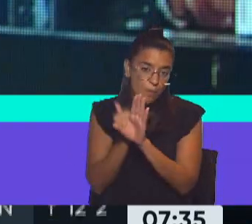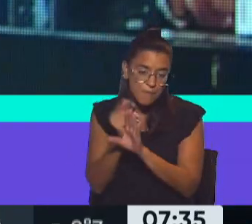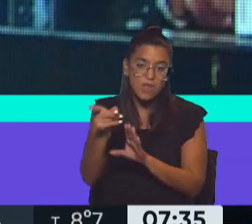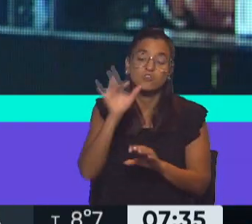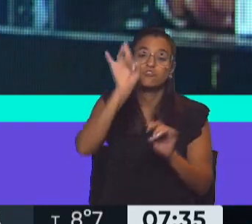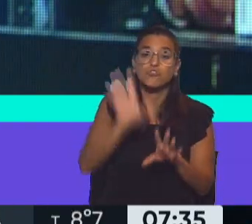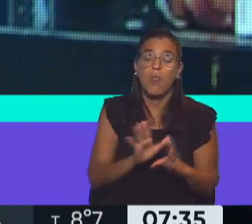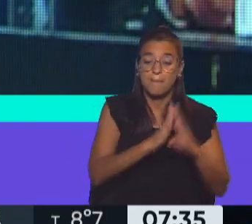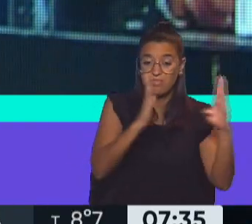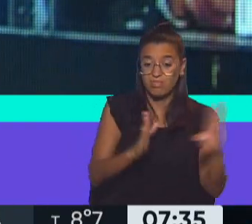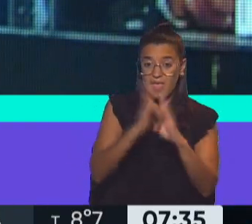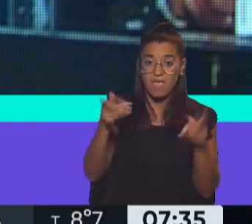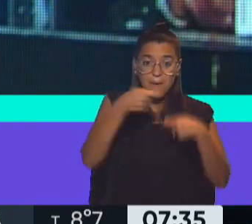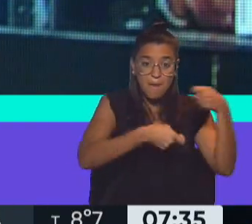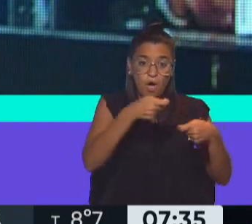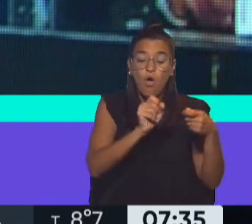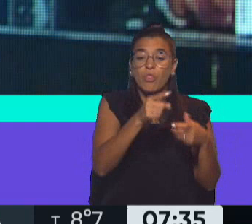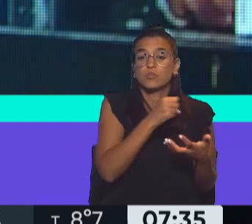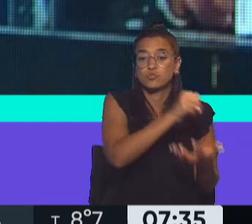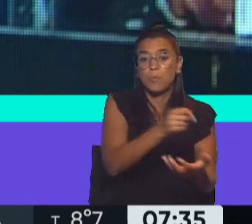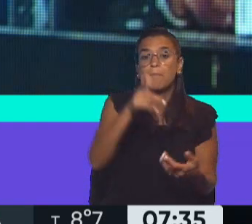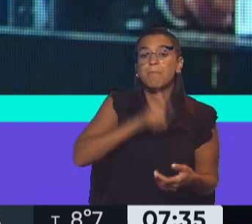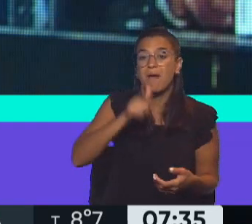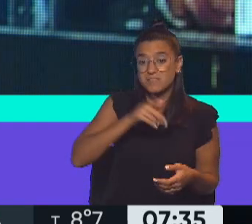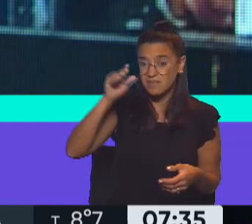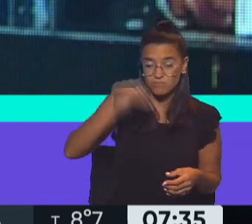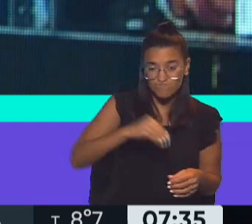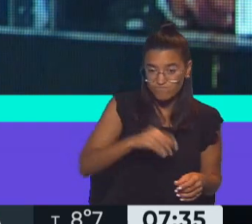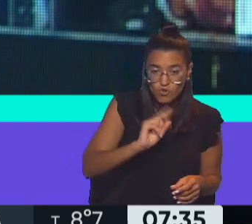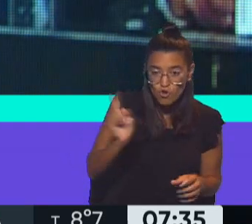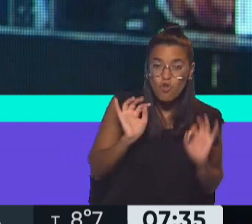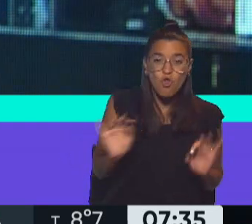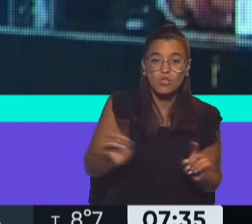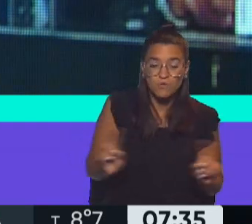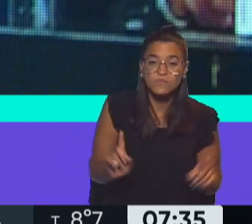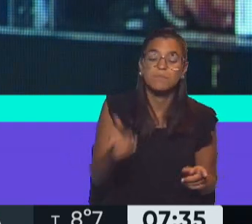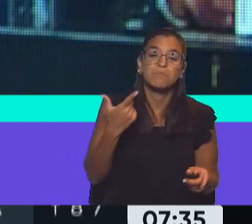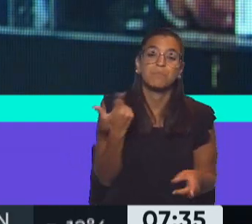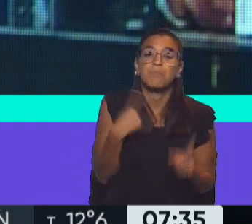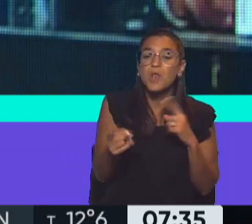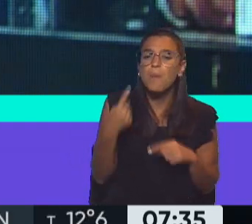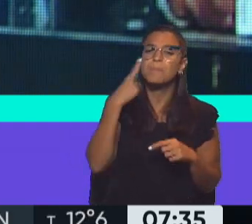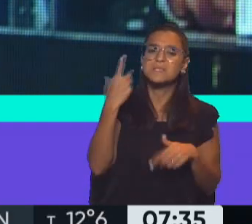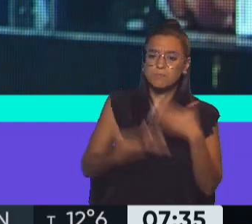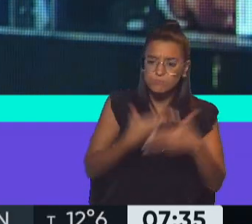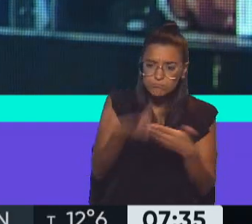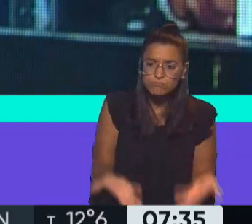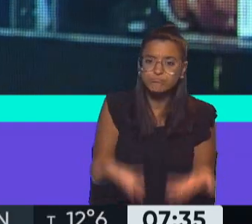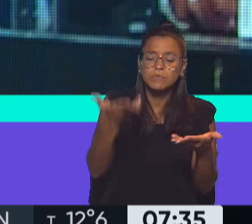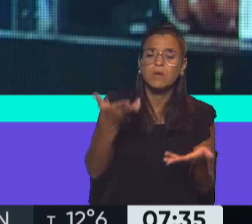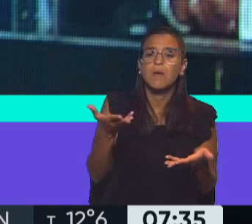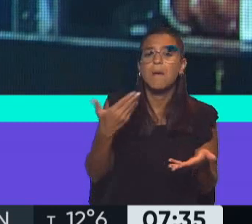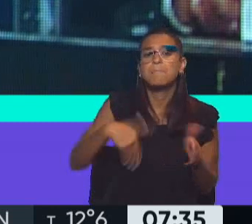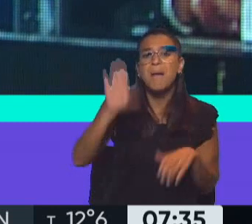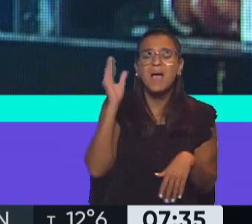con la segmentación. Con eso pareciera que no alcanza, pero en principio tampoco estás tan lejos pensando en un escenario de crecimiento que incluso va a ser